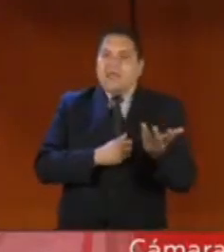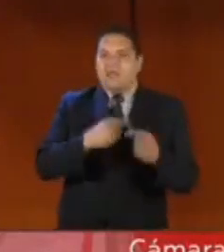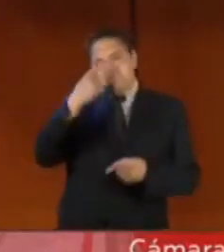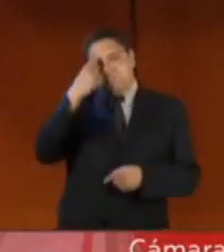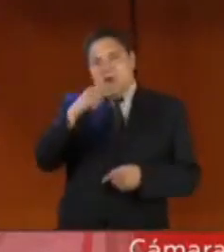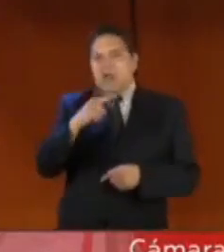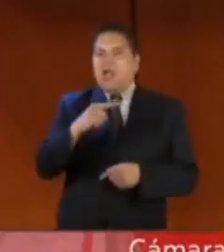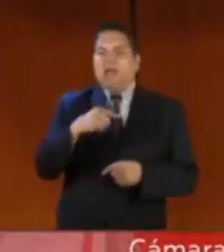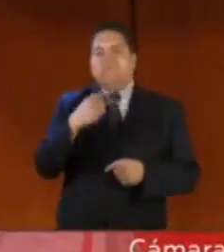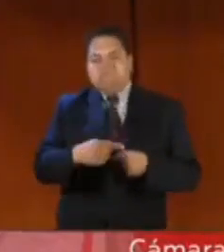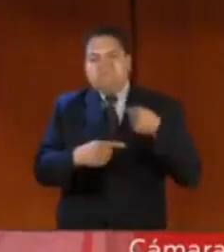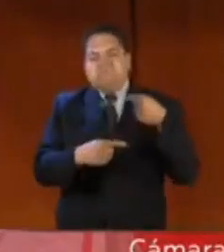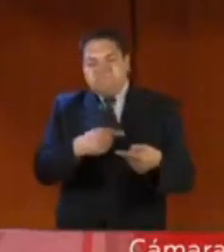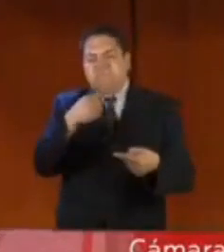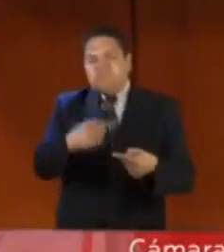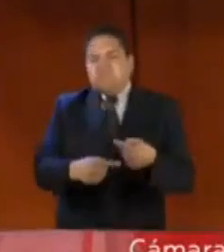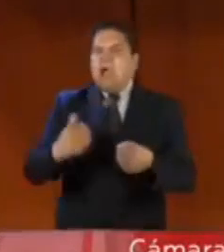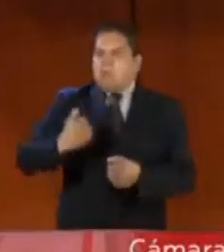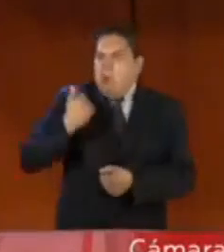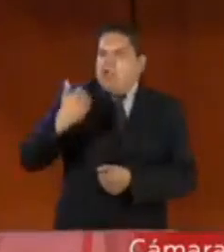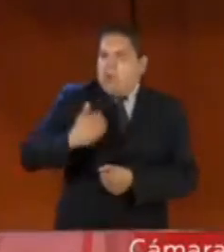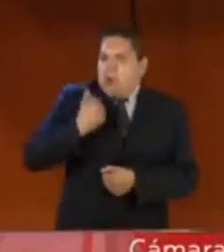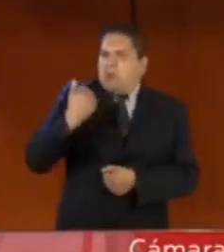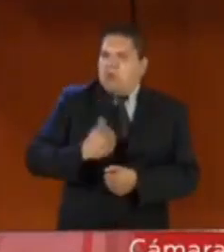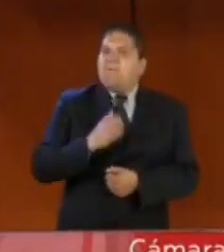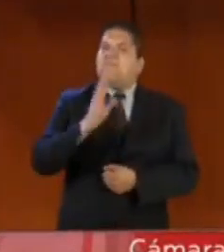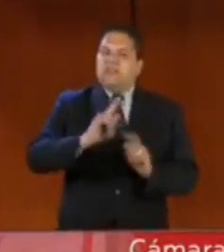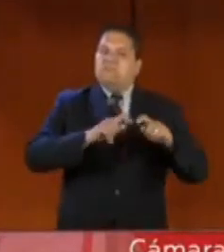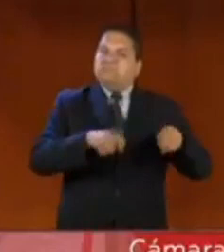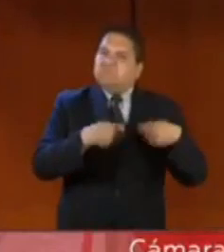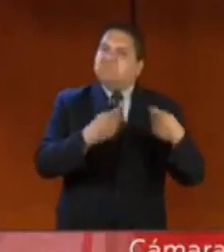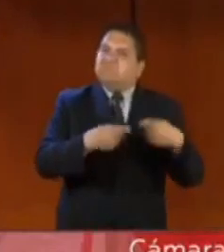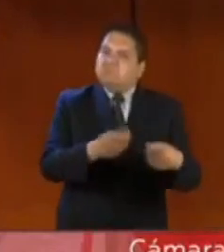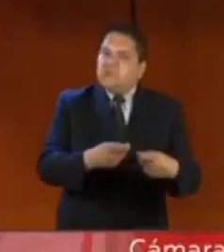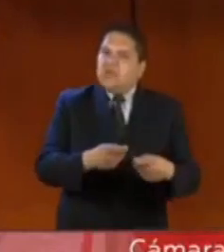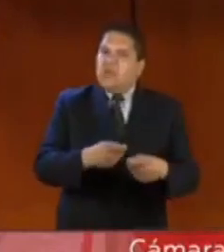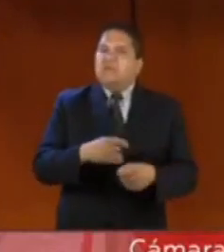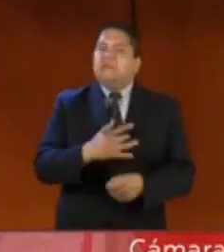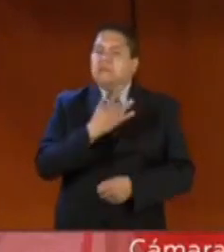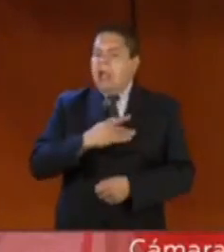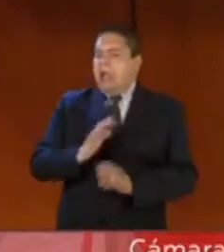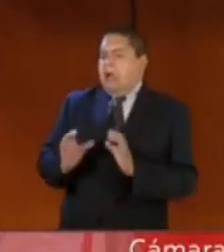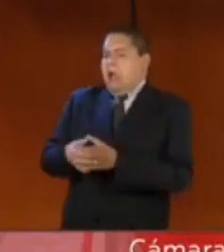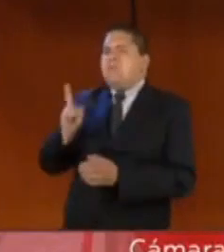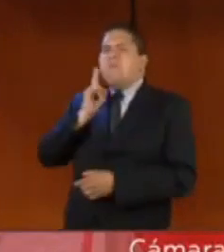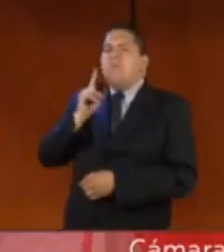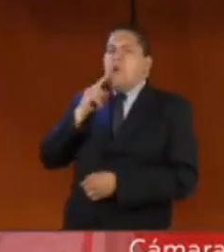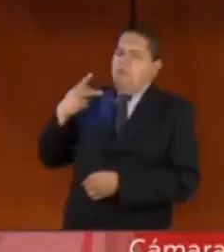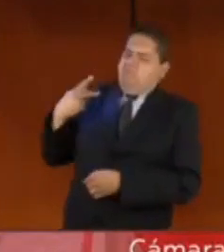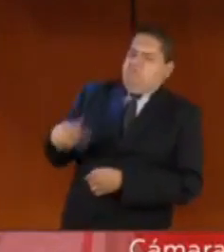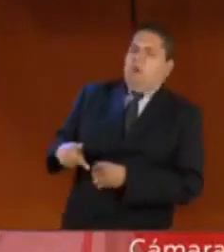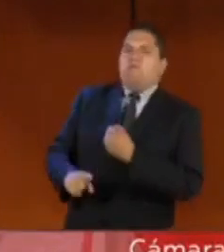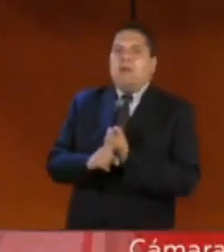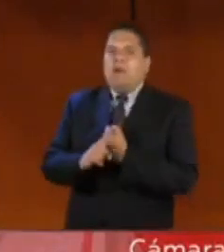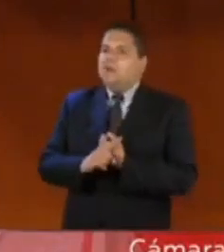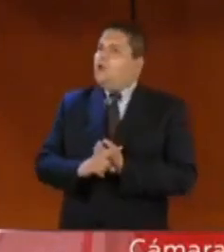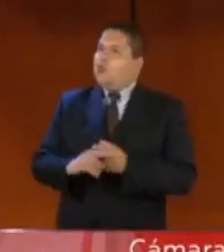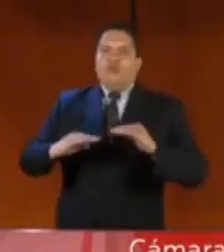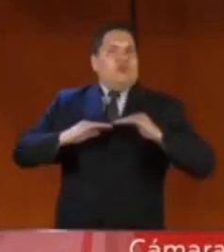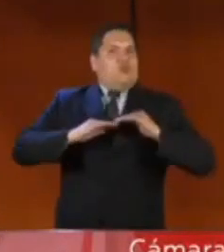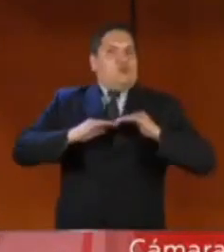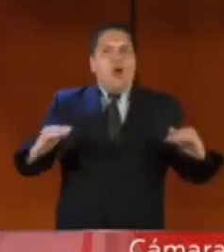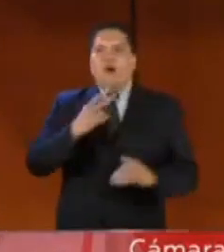romper con los ciclos de violencia no es un problema de viejas es un problema social y si él violentador y el